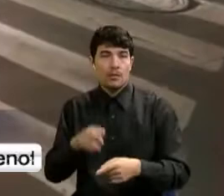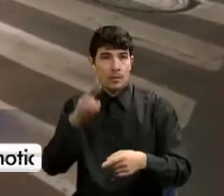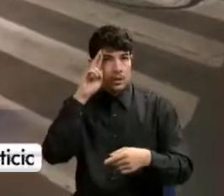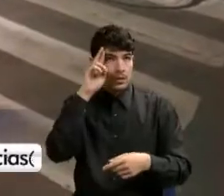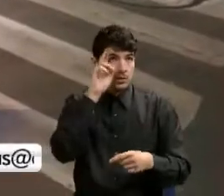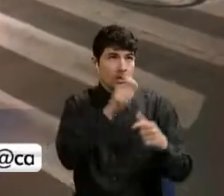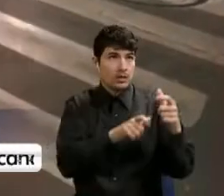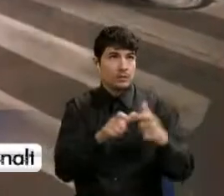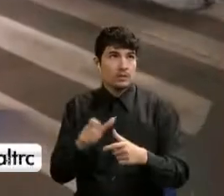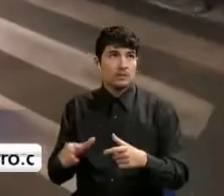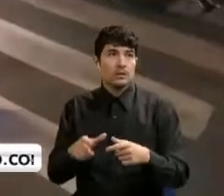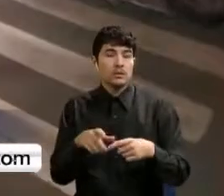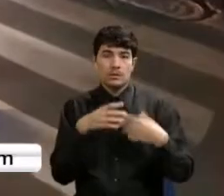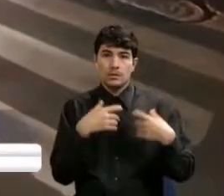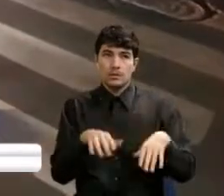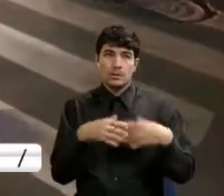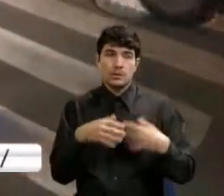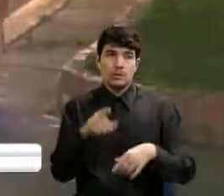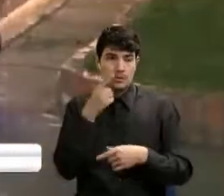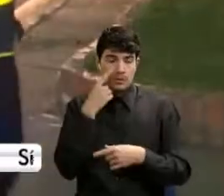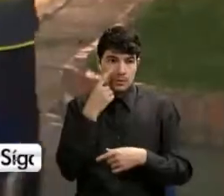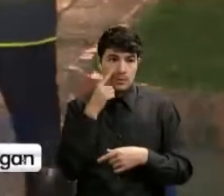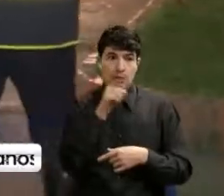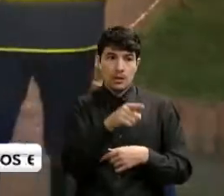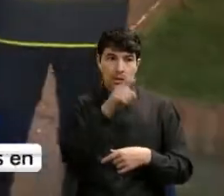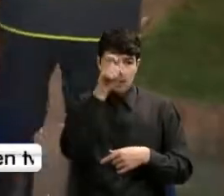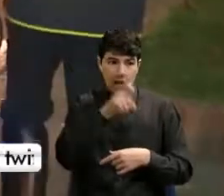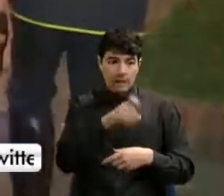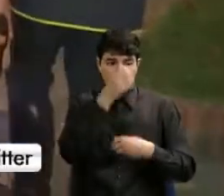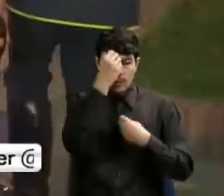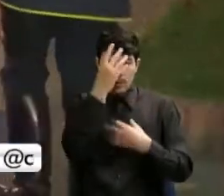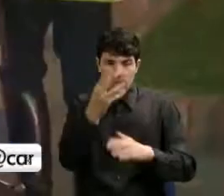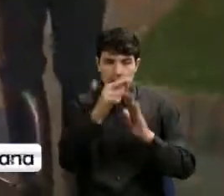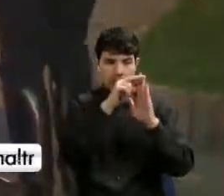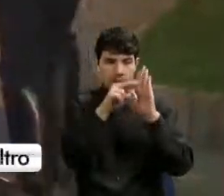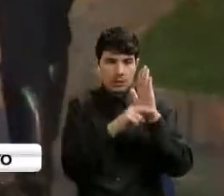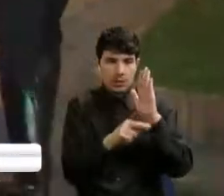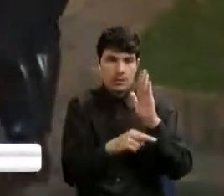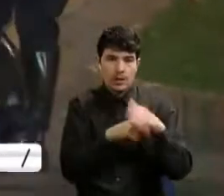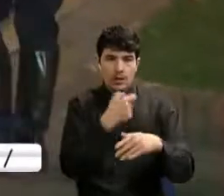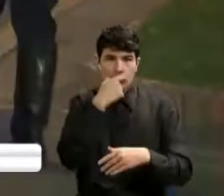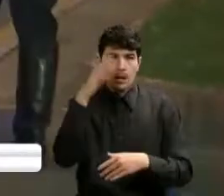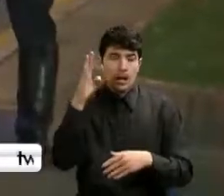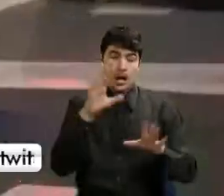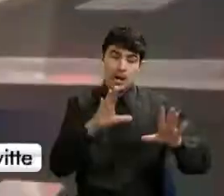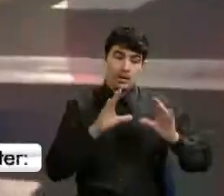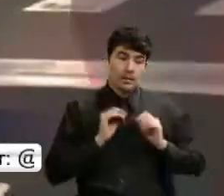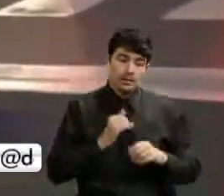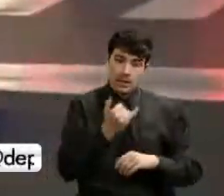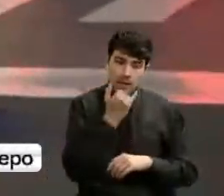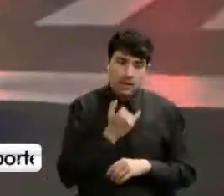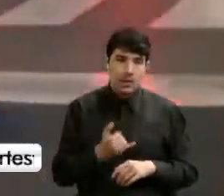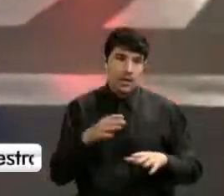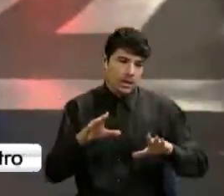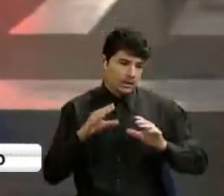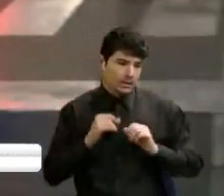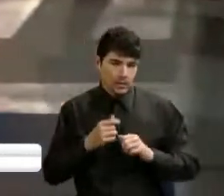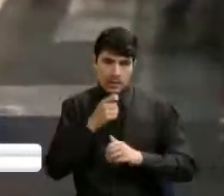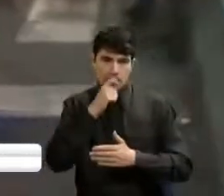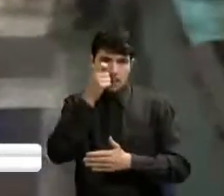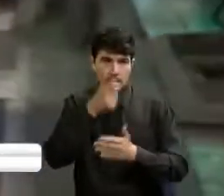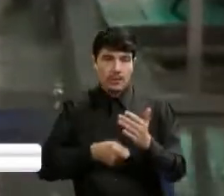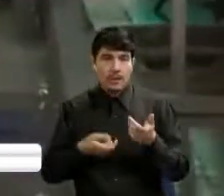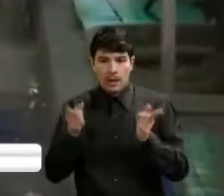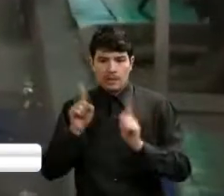son exhortados con mensajes como obedecer las normas de tránsito, admitir las faltas y aceptar su sanción, respetar